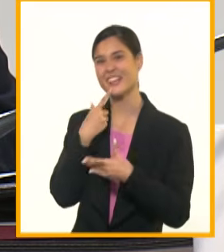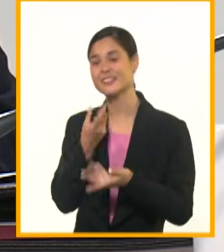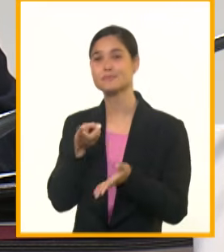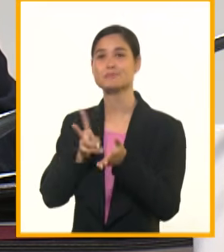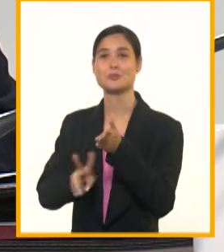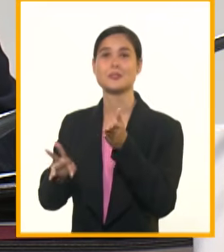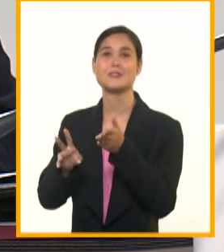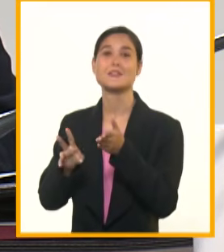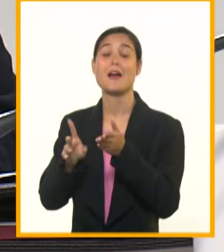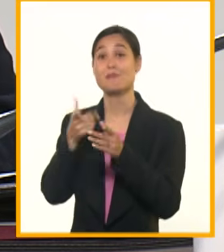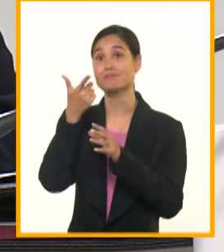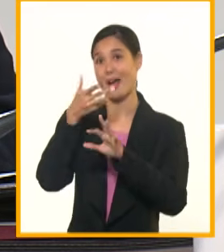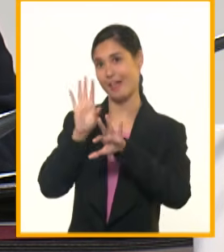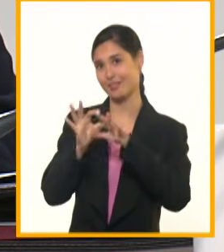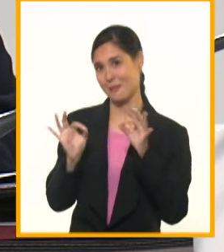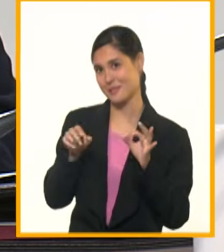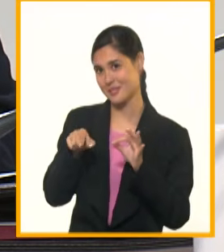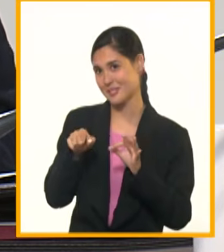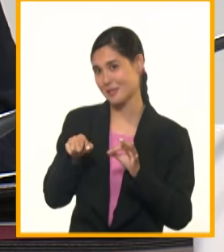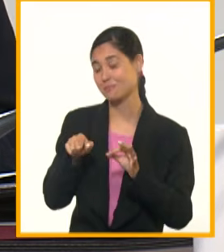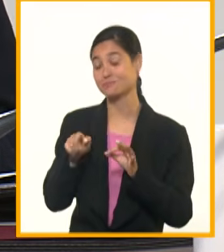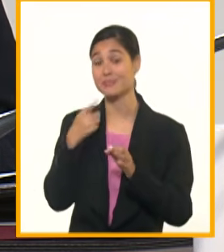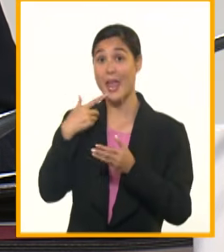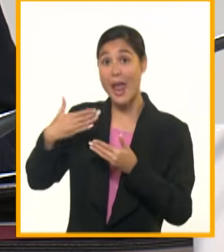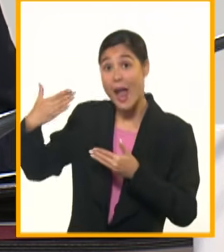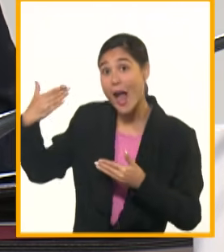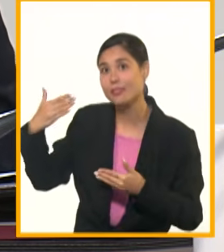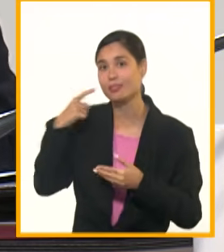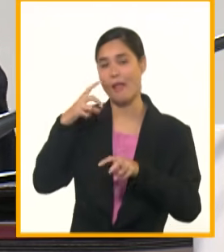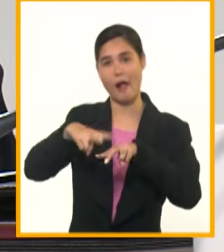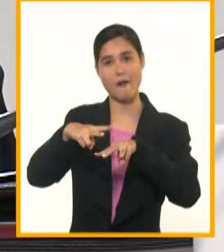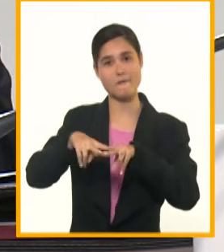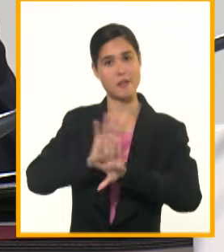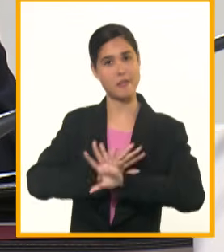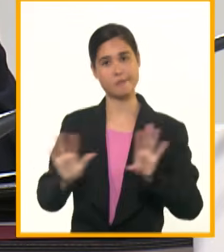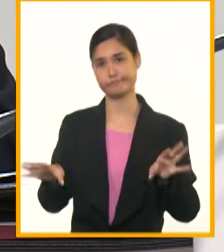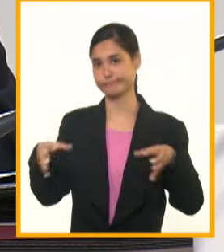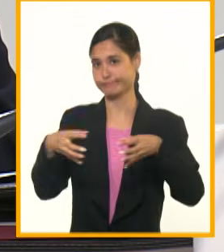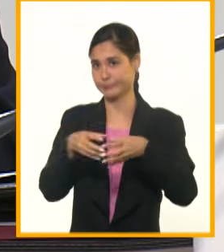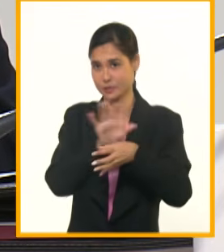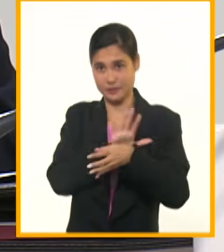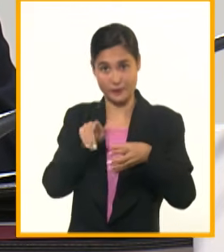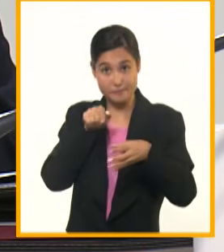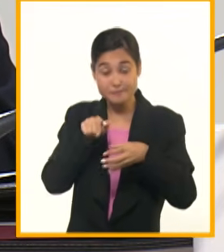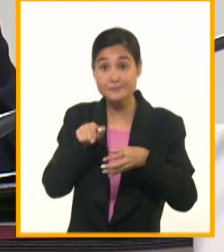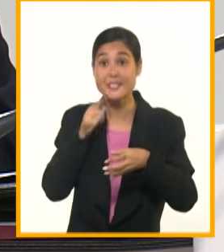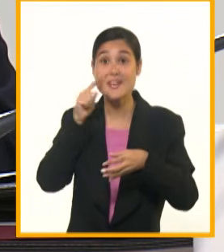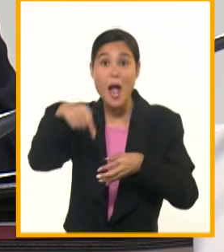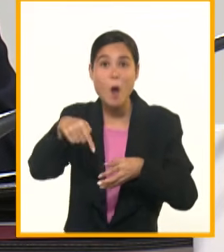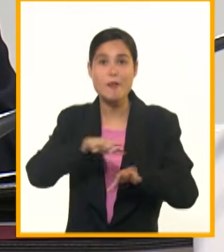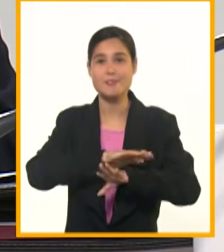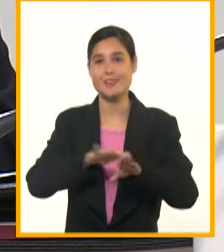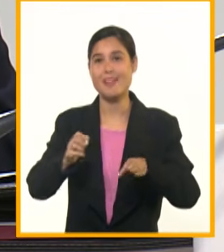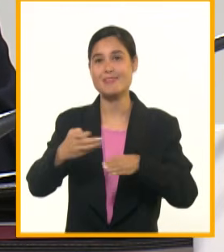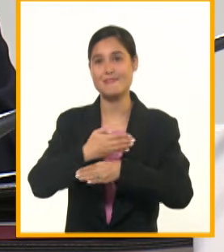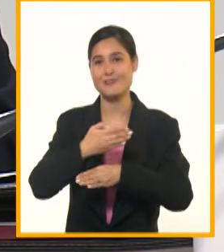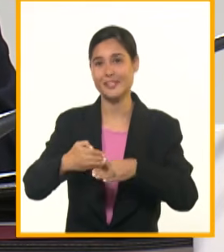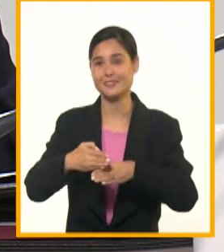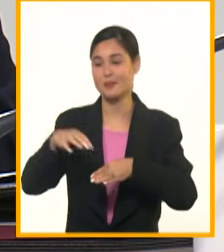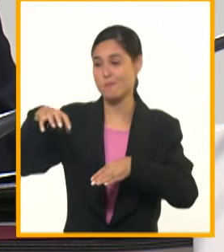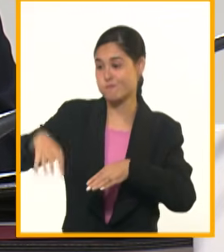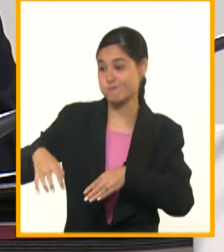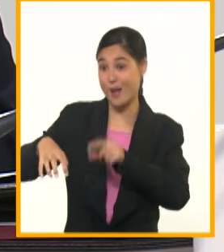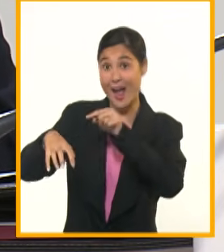Habana con territorios de Pinar del Río y fundaban pues una nueva provincia para nuestra nación.